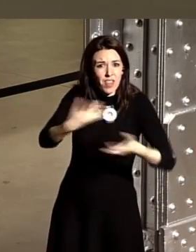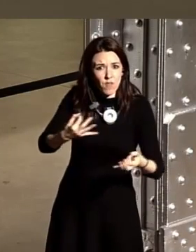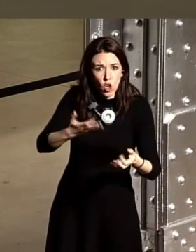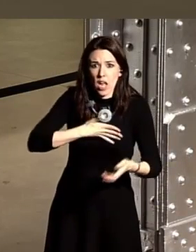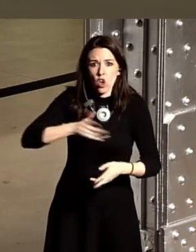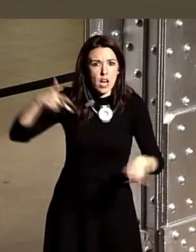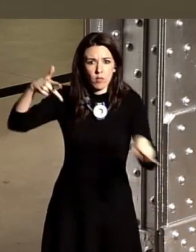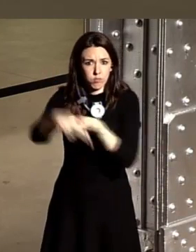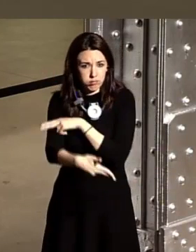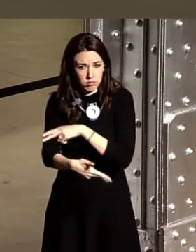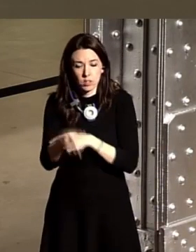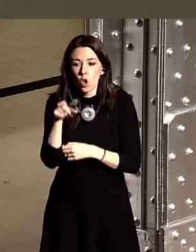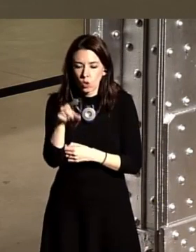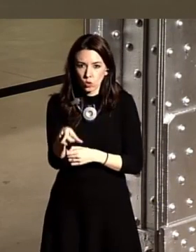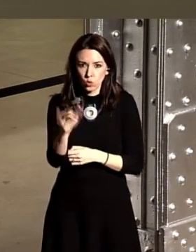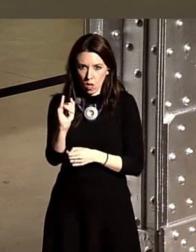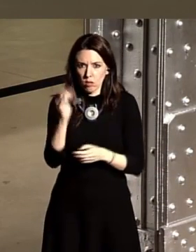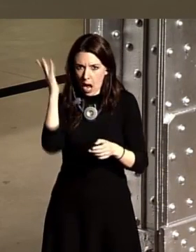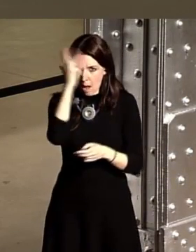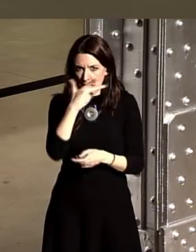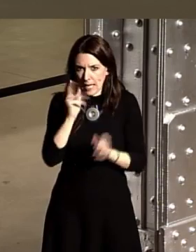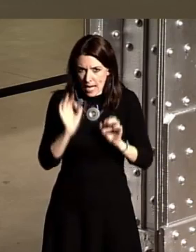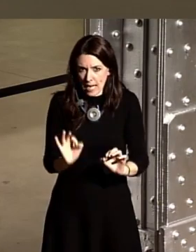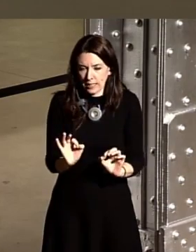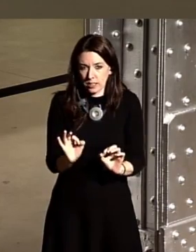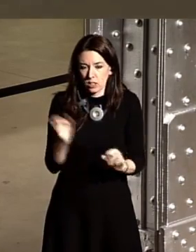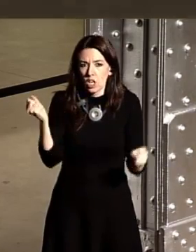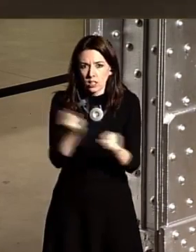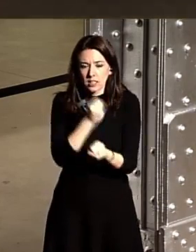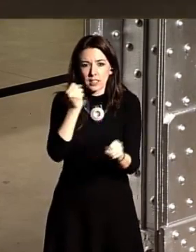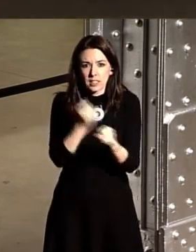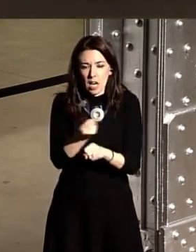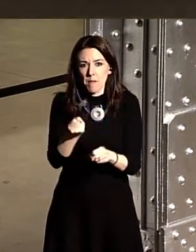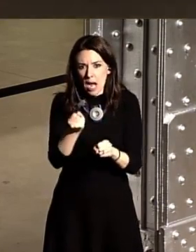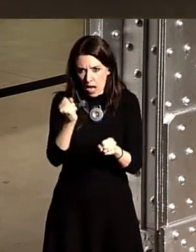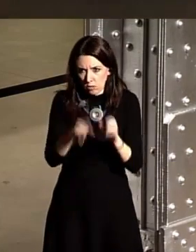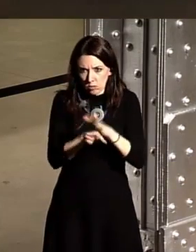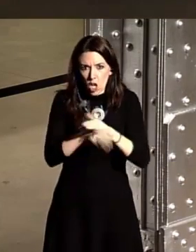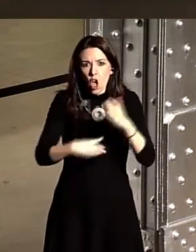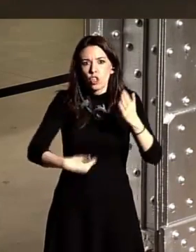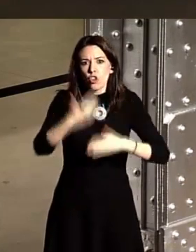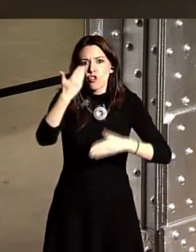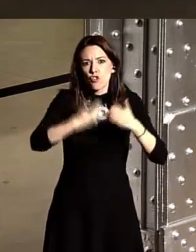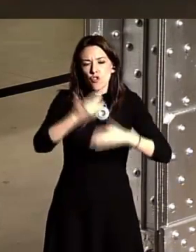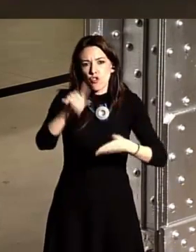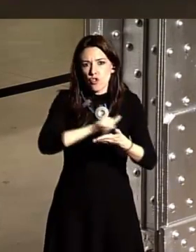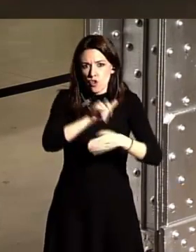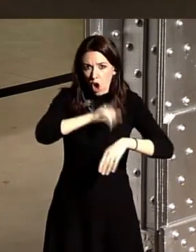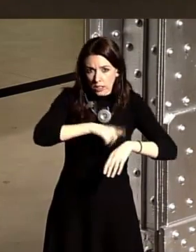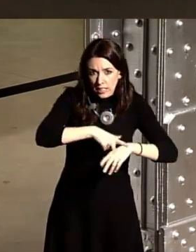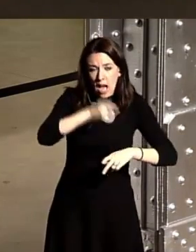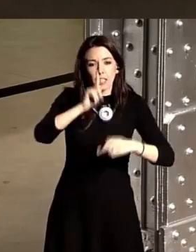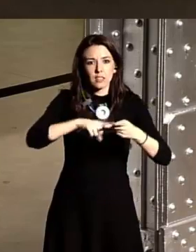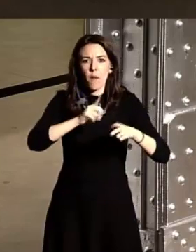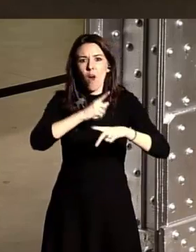Tú tienes, bueno, eres americana, has trabajado y trabajas para el New York Times, para medios muy importantes, y trabajas